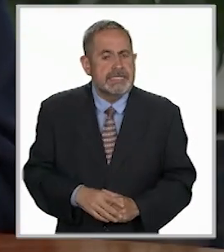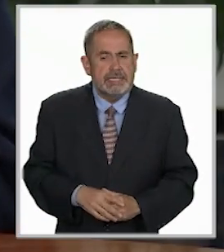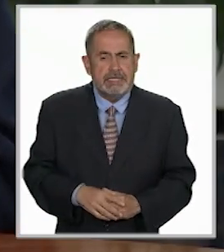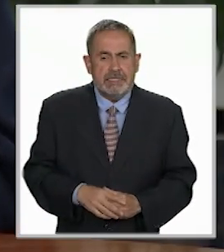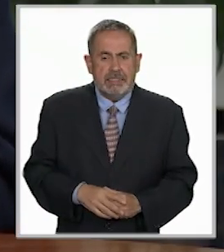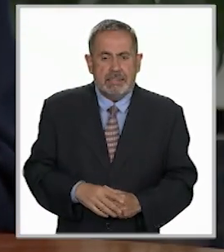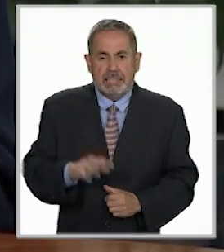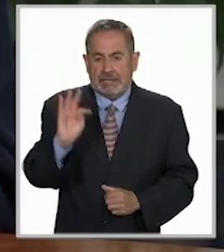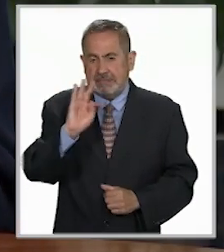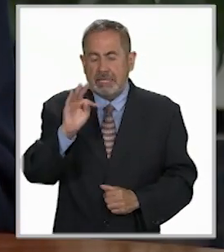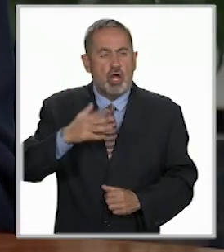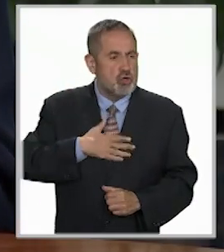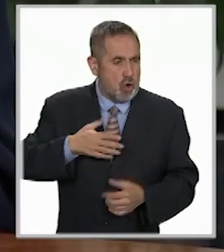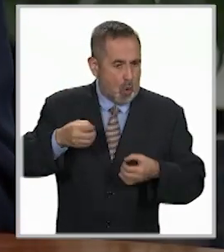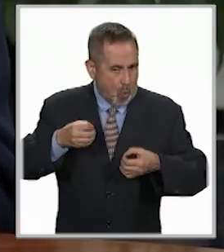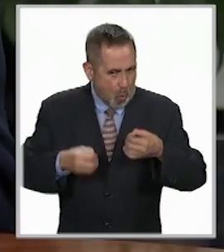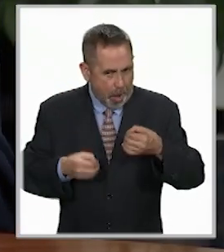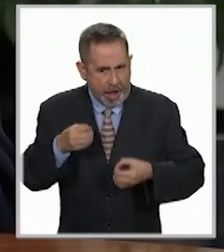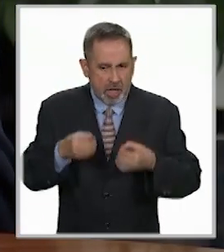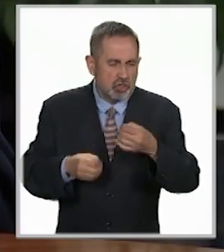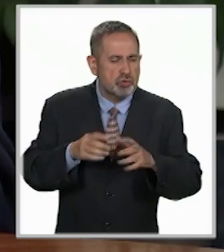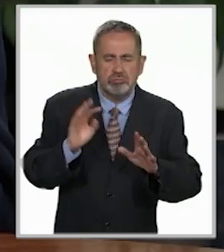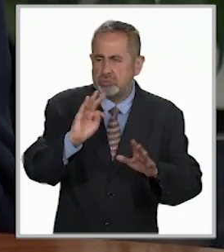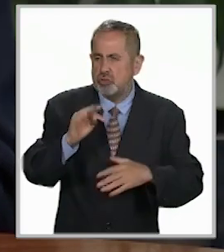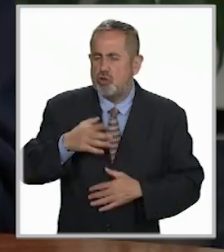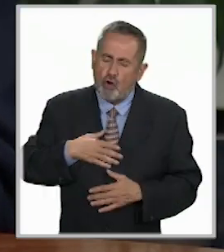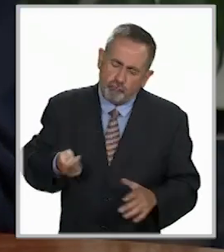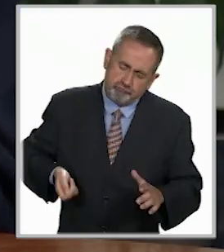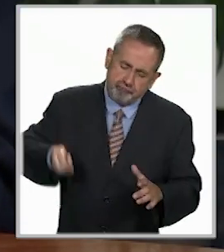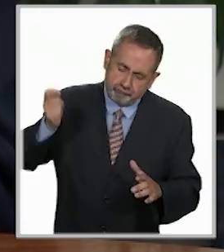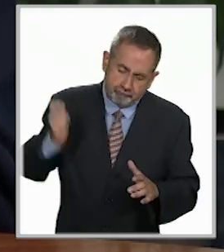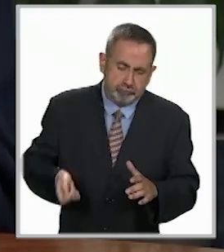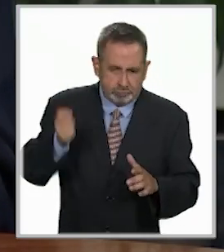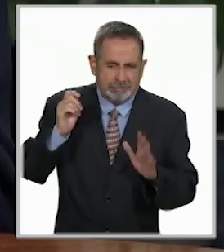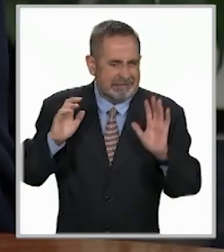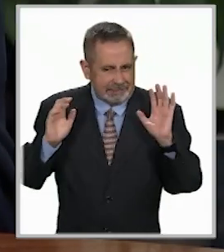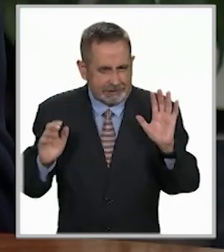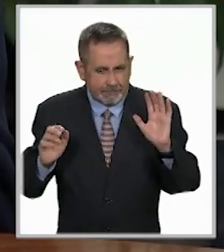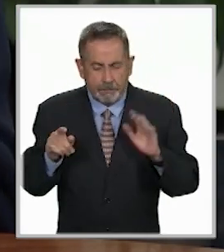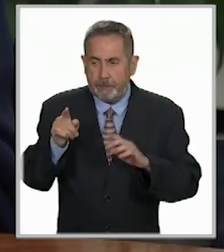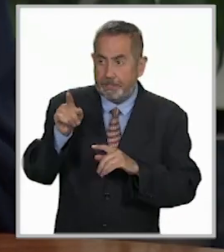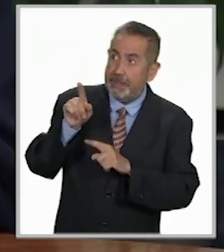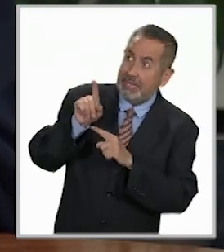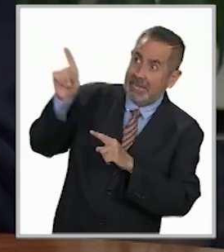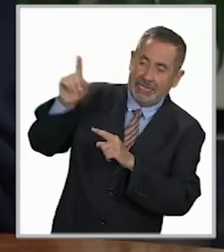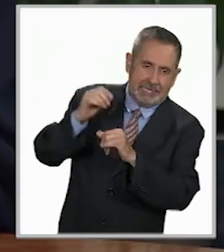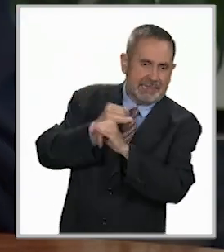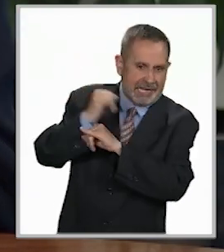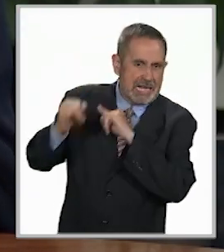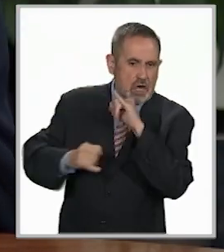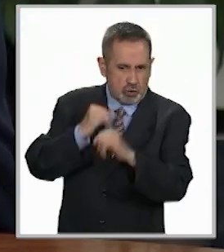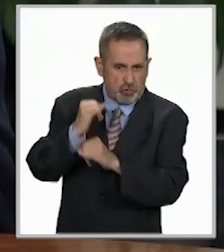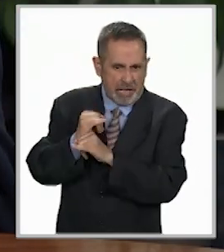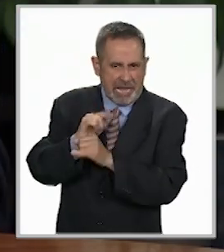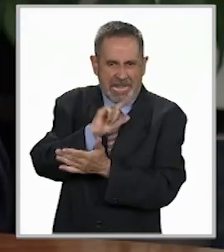Federación. Si yo como juez, yo como jueza estoy resolviendo un asunto, el soft